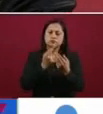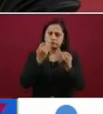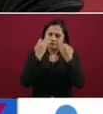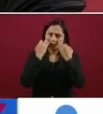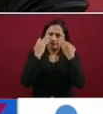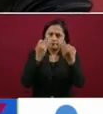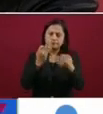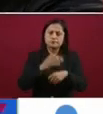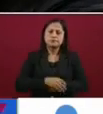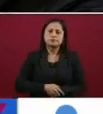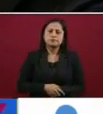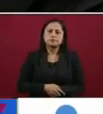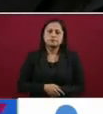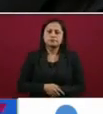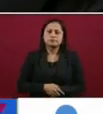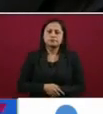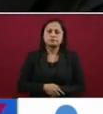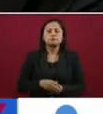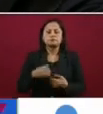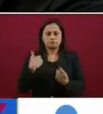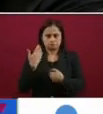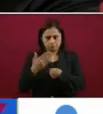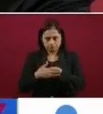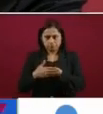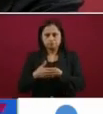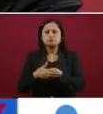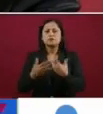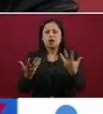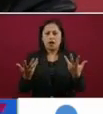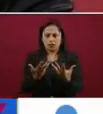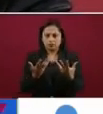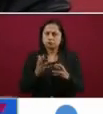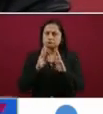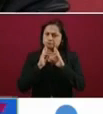y se va a llevar a cabo esa reunión